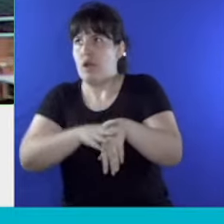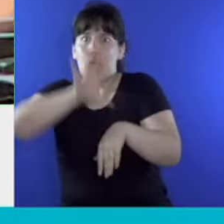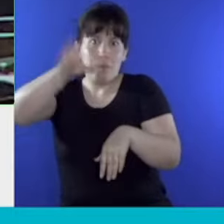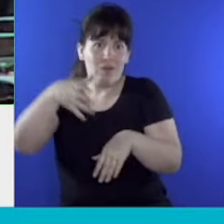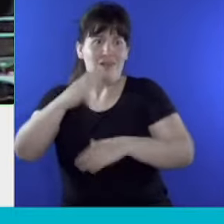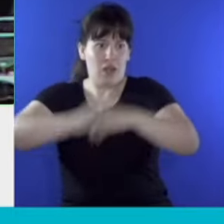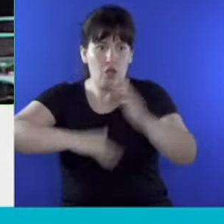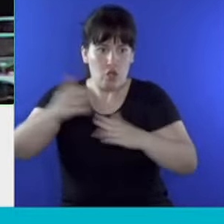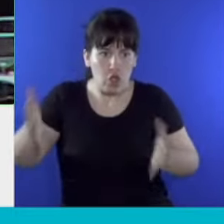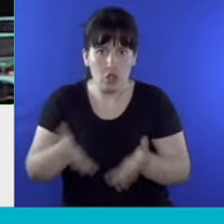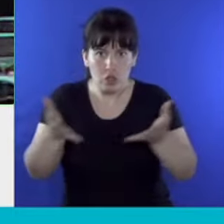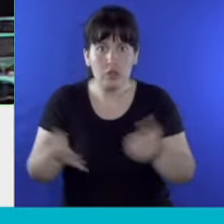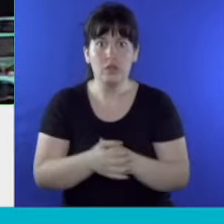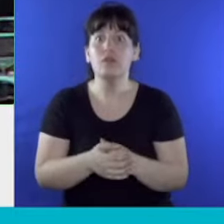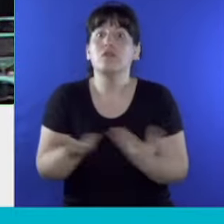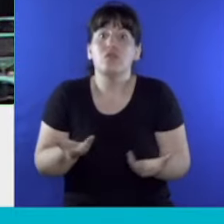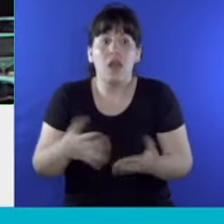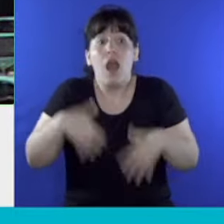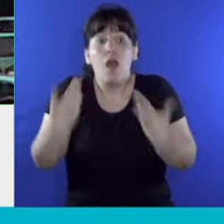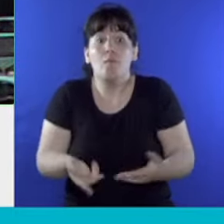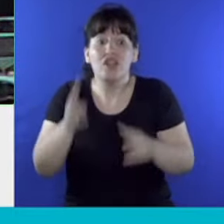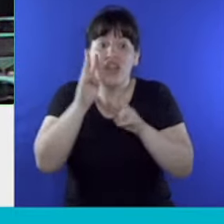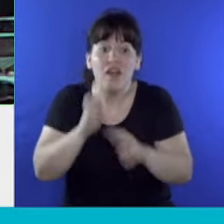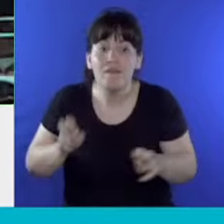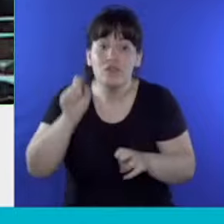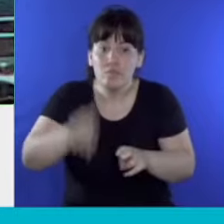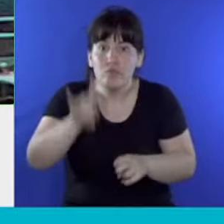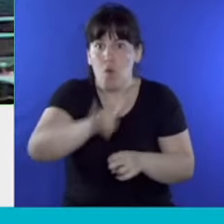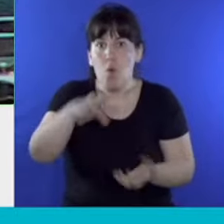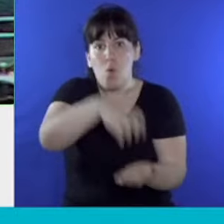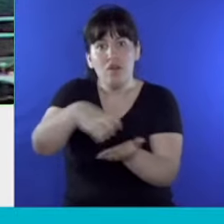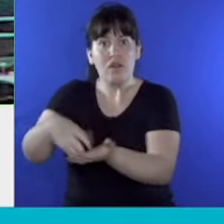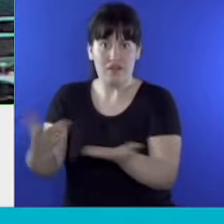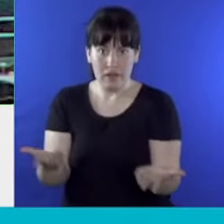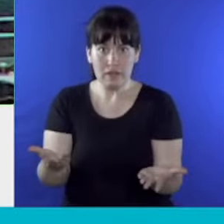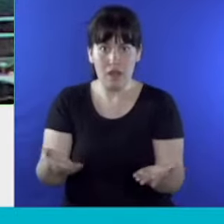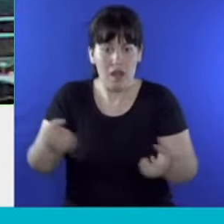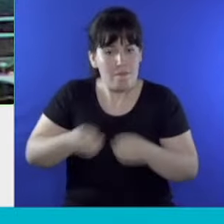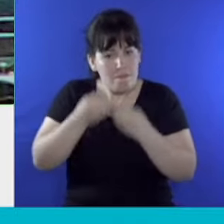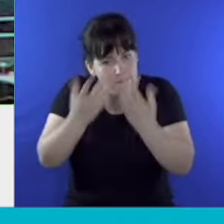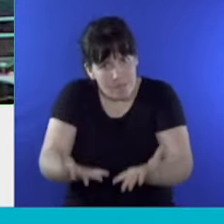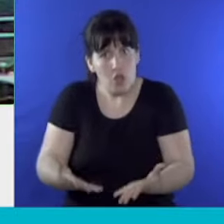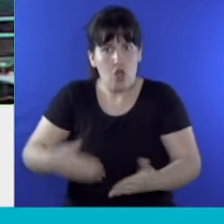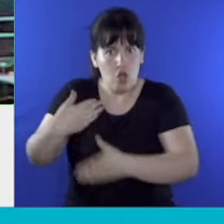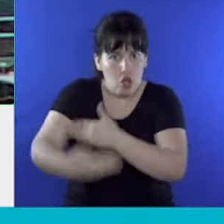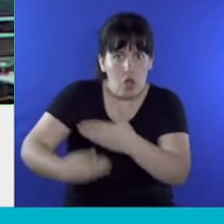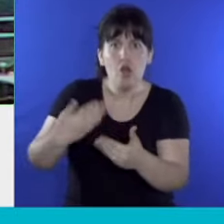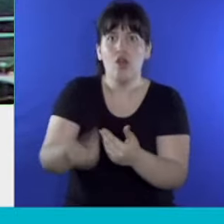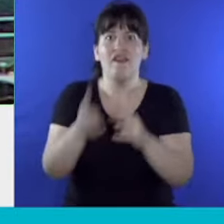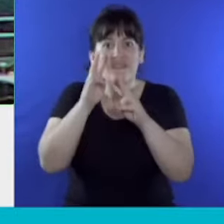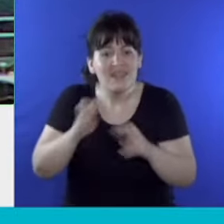qué no vamos a aprovechar la capacidad de investigación instalada en esas universidades para fortalecer la